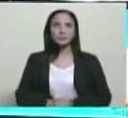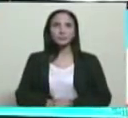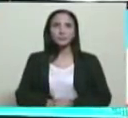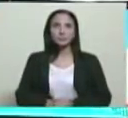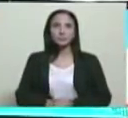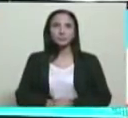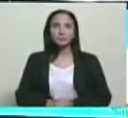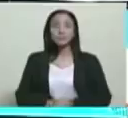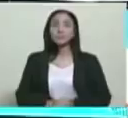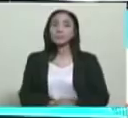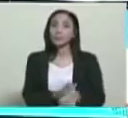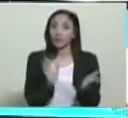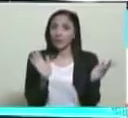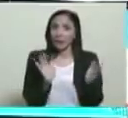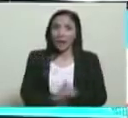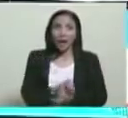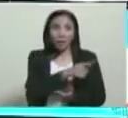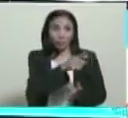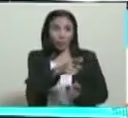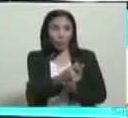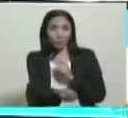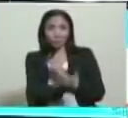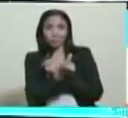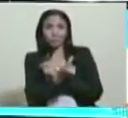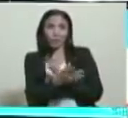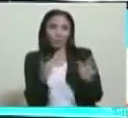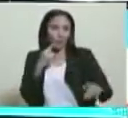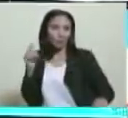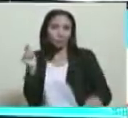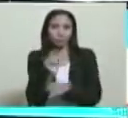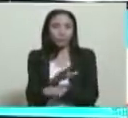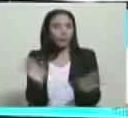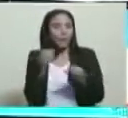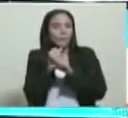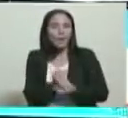Si no, y si quieren ir para allá, los esperamos.